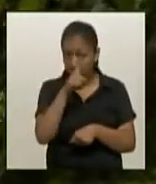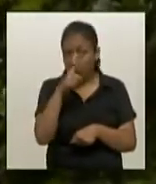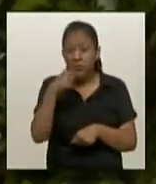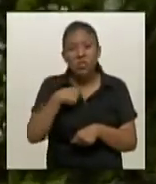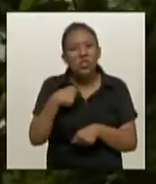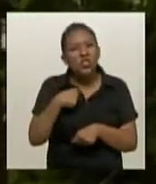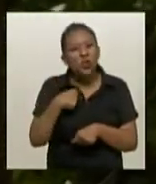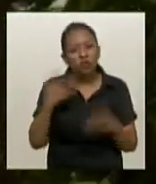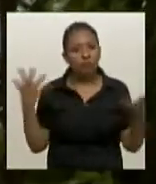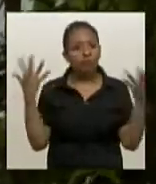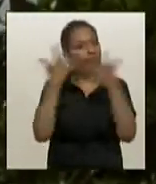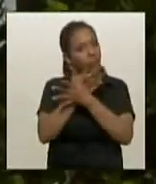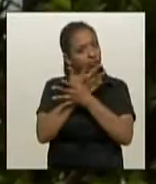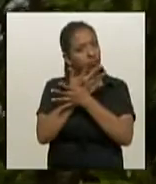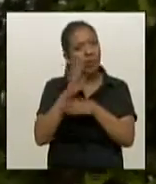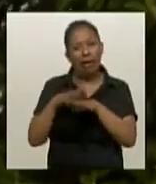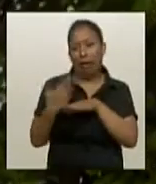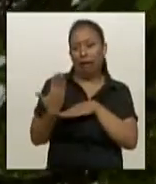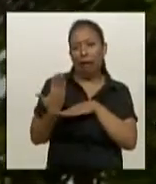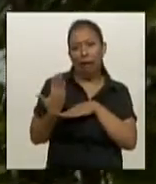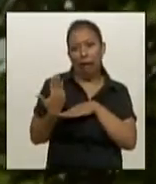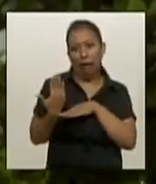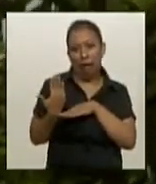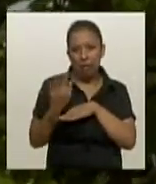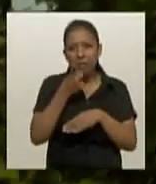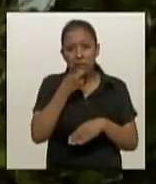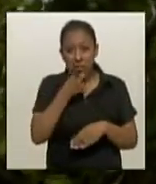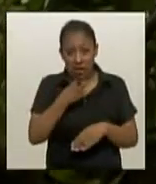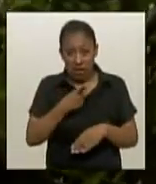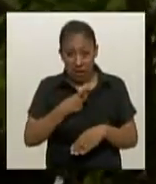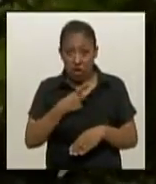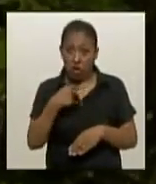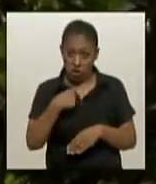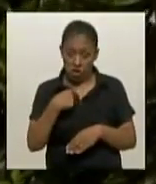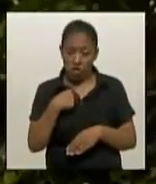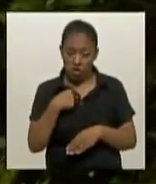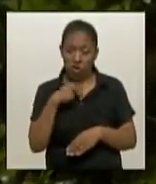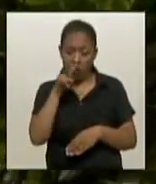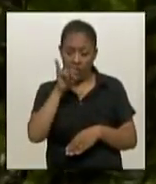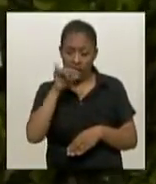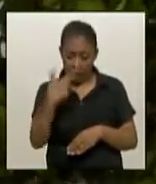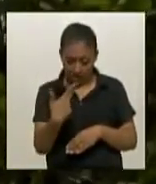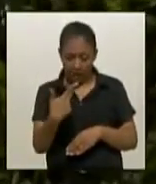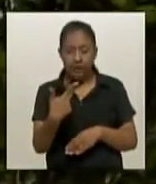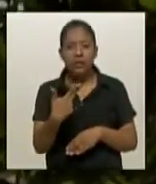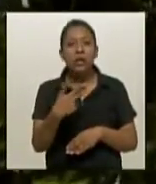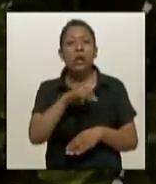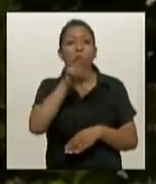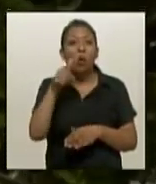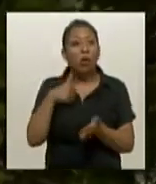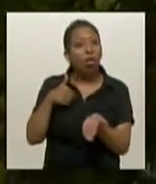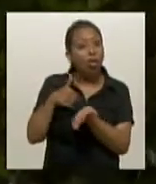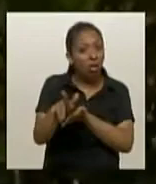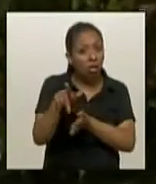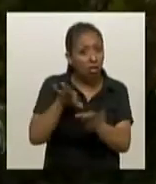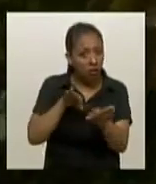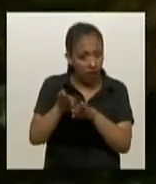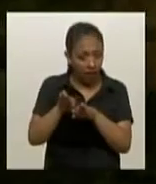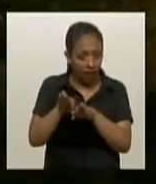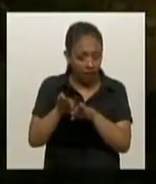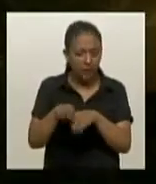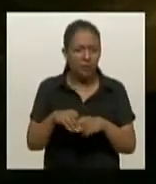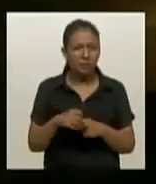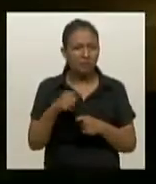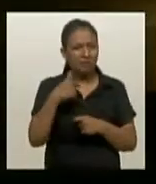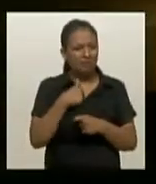encontraba primero en shock porque me habían dado la noticia de que era portador del VIH, enseguida me corren del trabajo por eso. Entonces